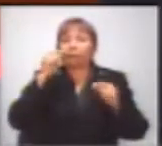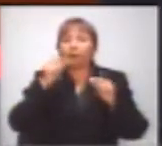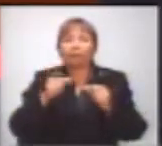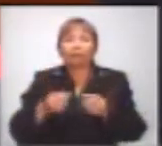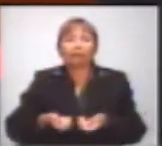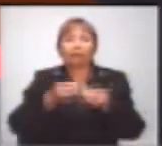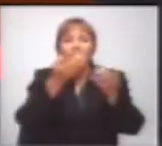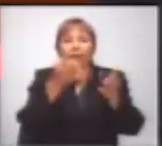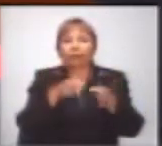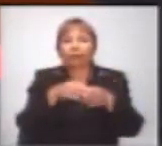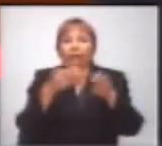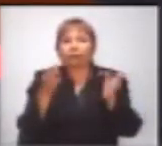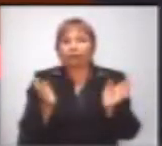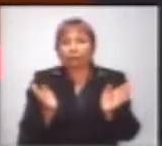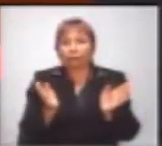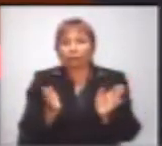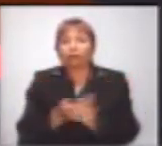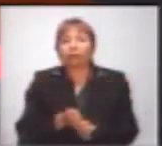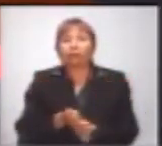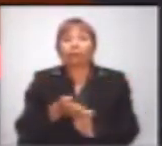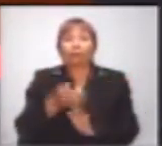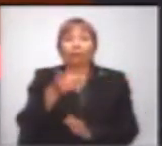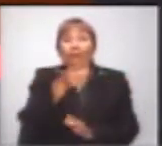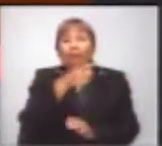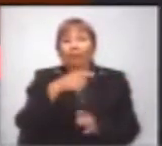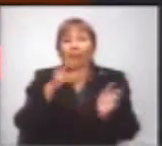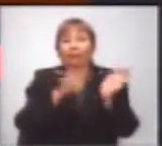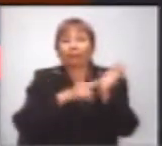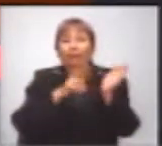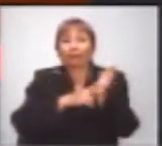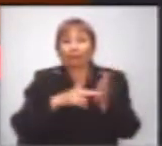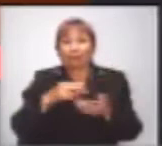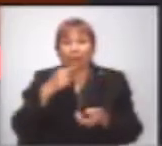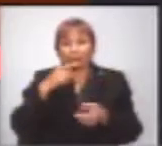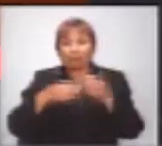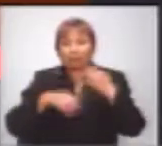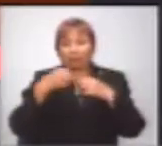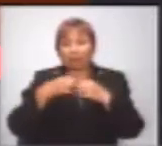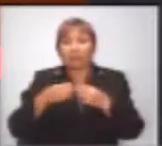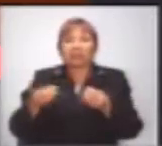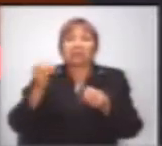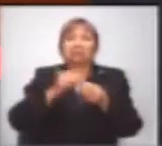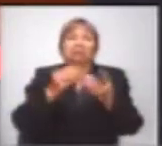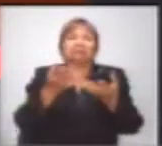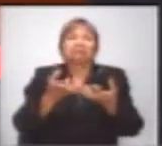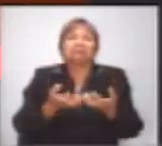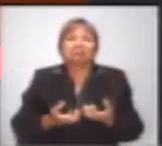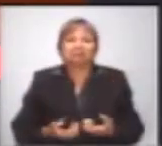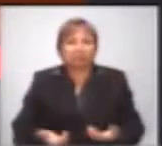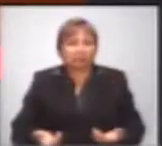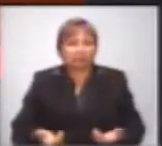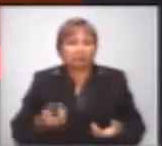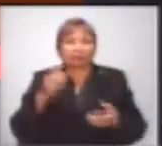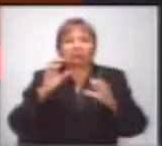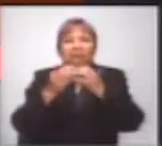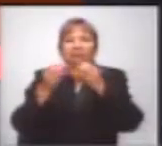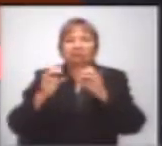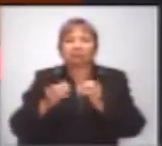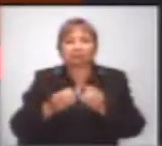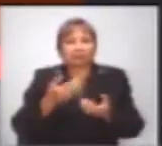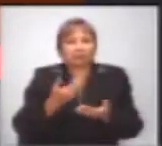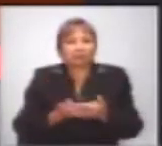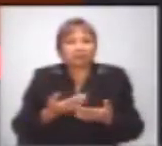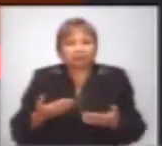dando carta abierta a esas empresas de seguro para que incrementen lo que les da la gana por clase o